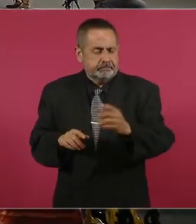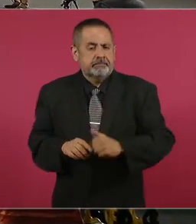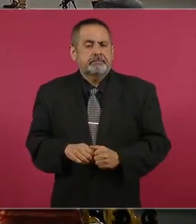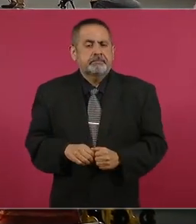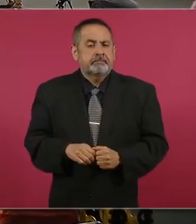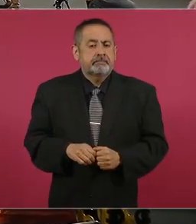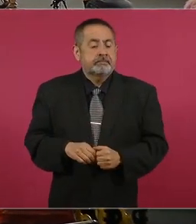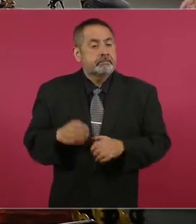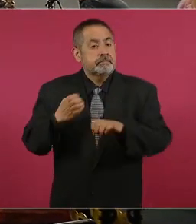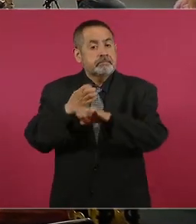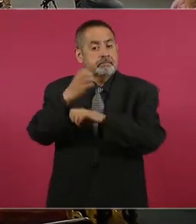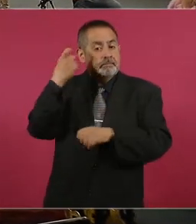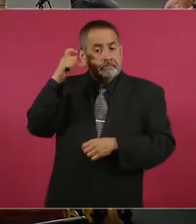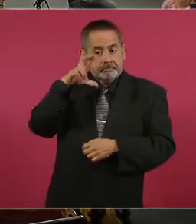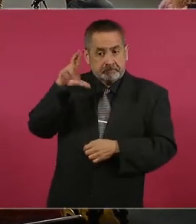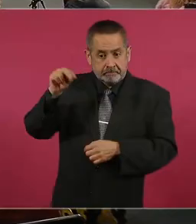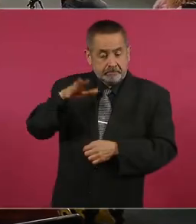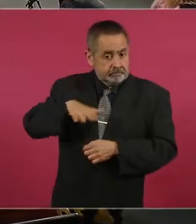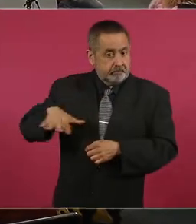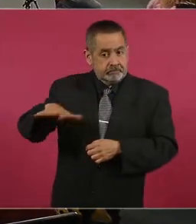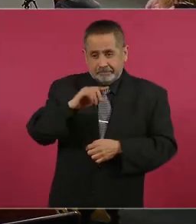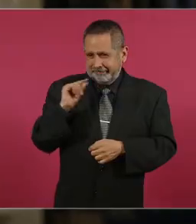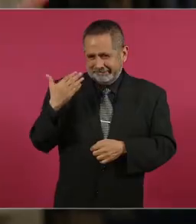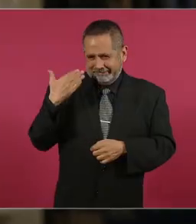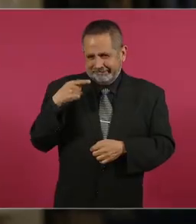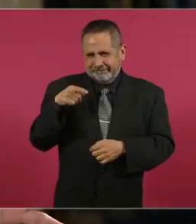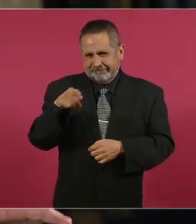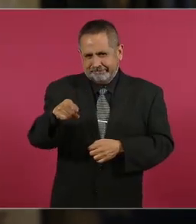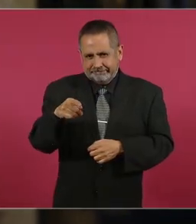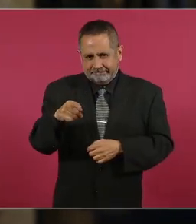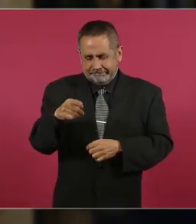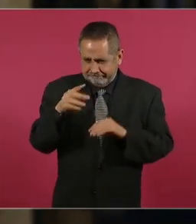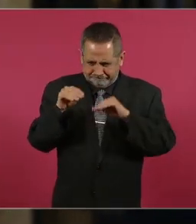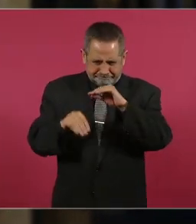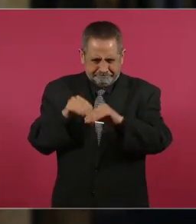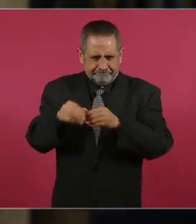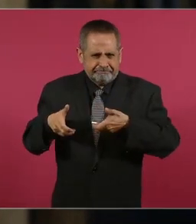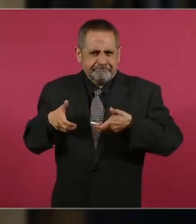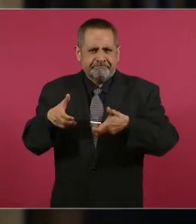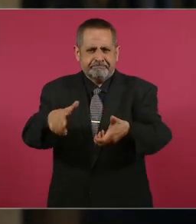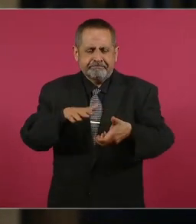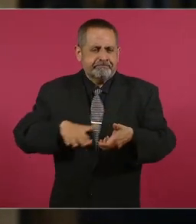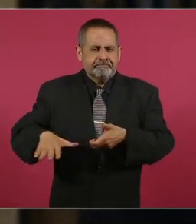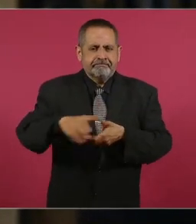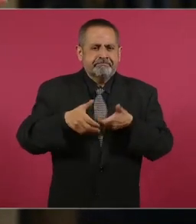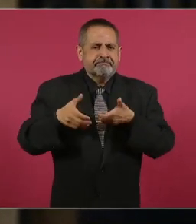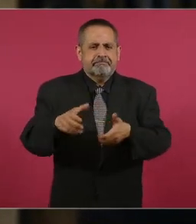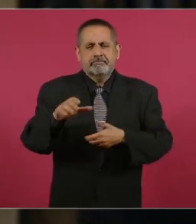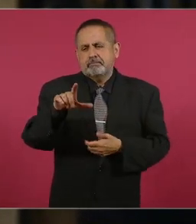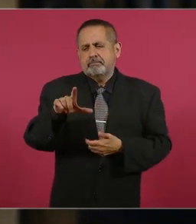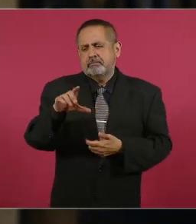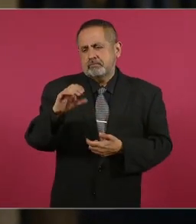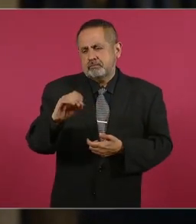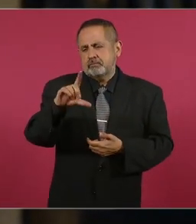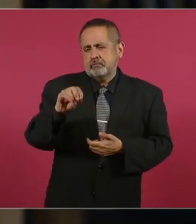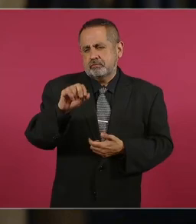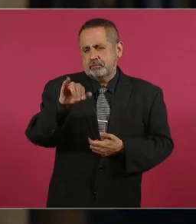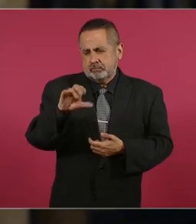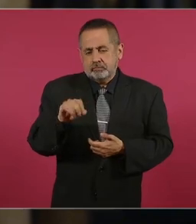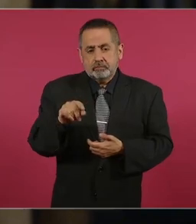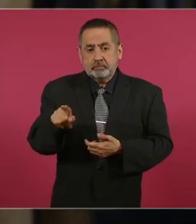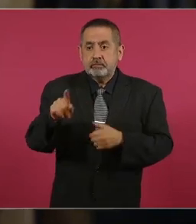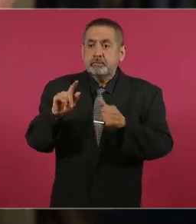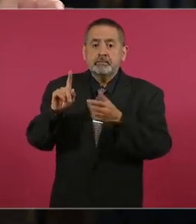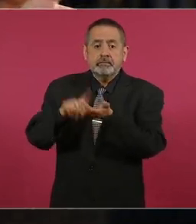en el estado de Quintana Roo, recientemente, en esta remodelación de la avenida Colosio, se encuentra un auditorio que se